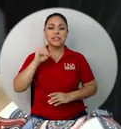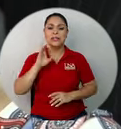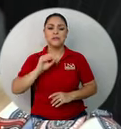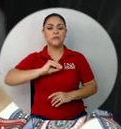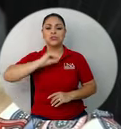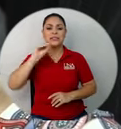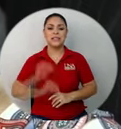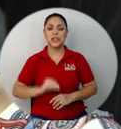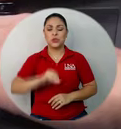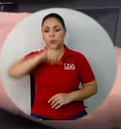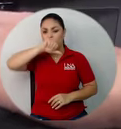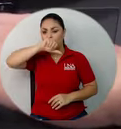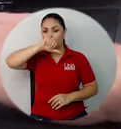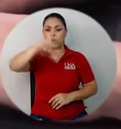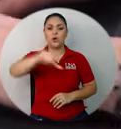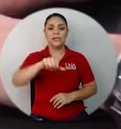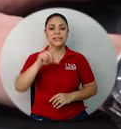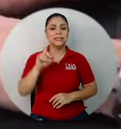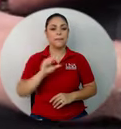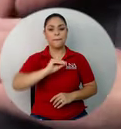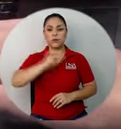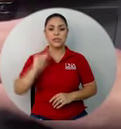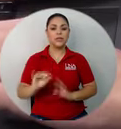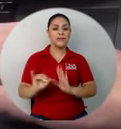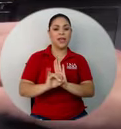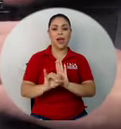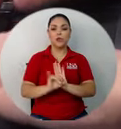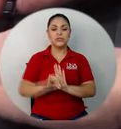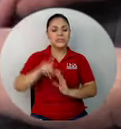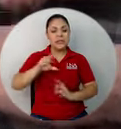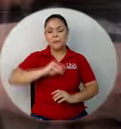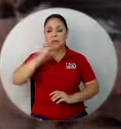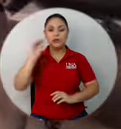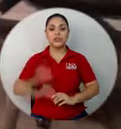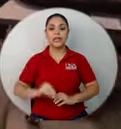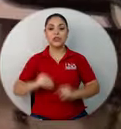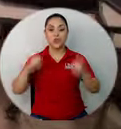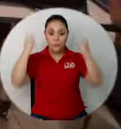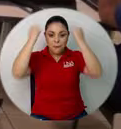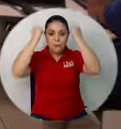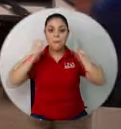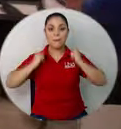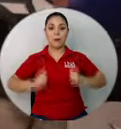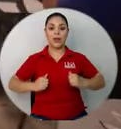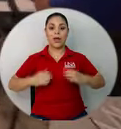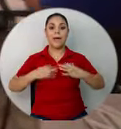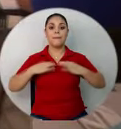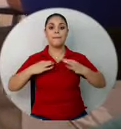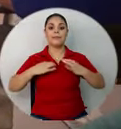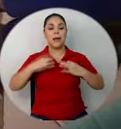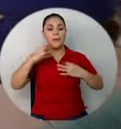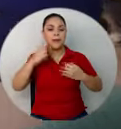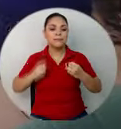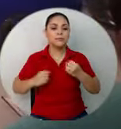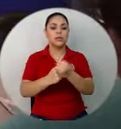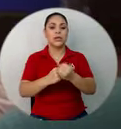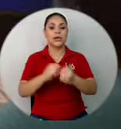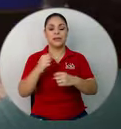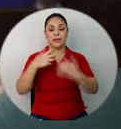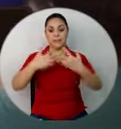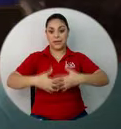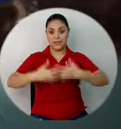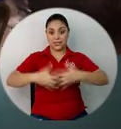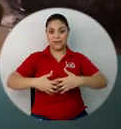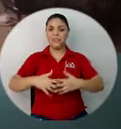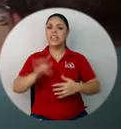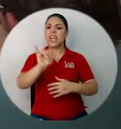100% identificados, 100% con la camiseta puesta en función de la organización. ¿Y cómo se logra